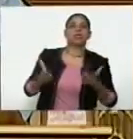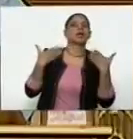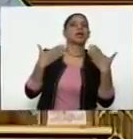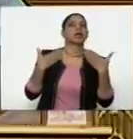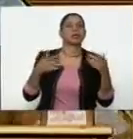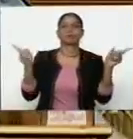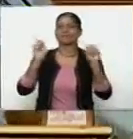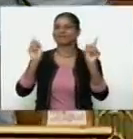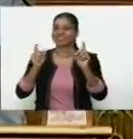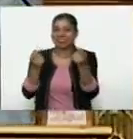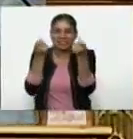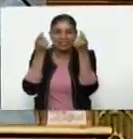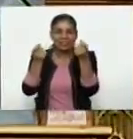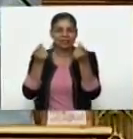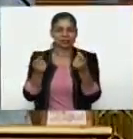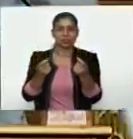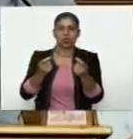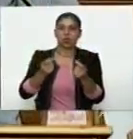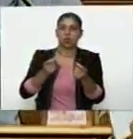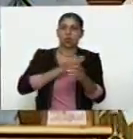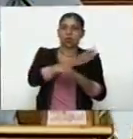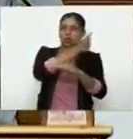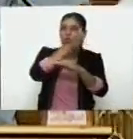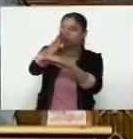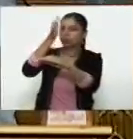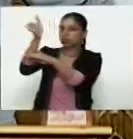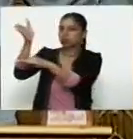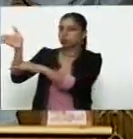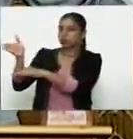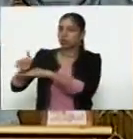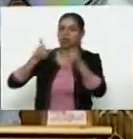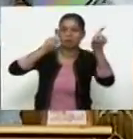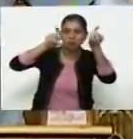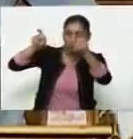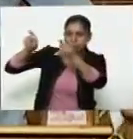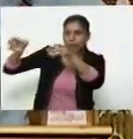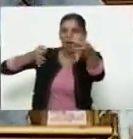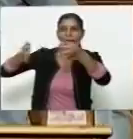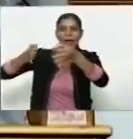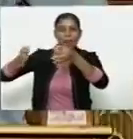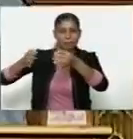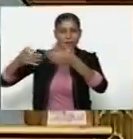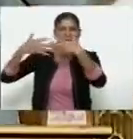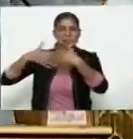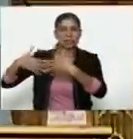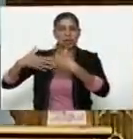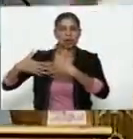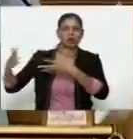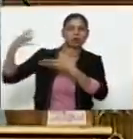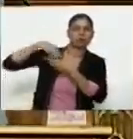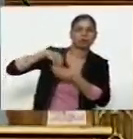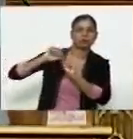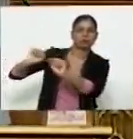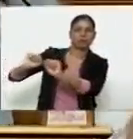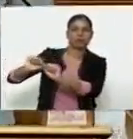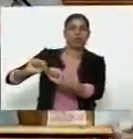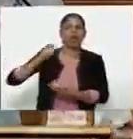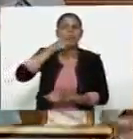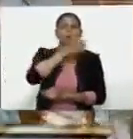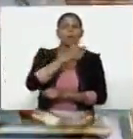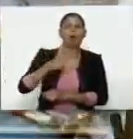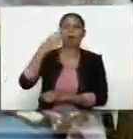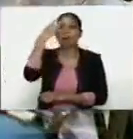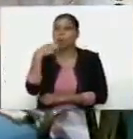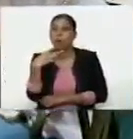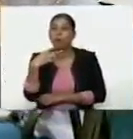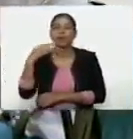Santa para explicar a nuestro pueblo la situación planteada en el país y que tenga fe y esperanza